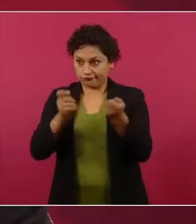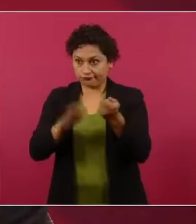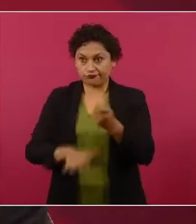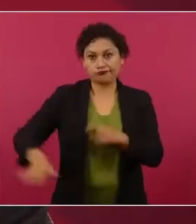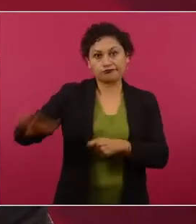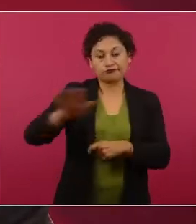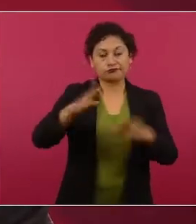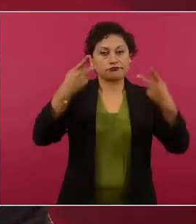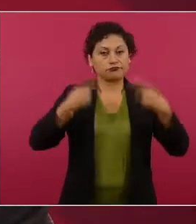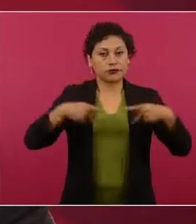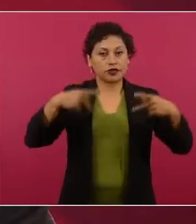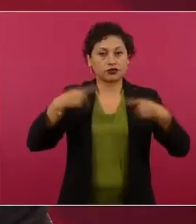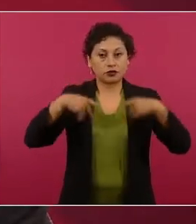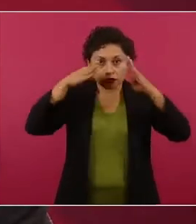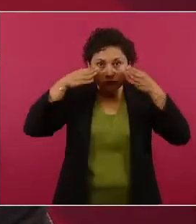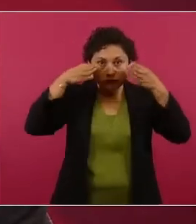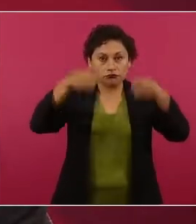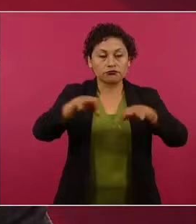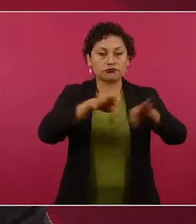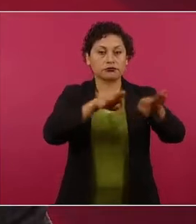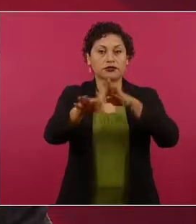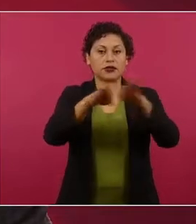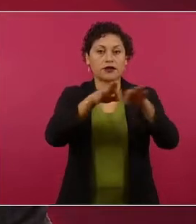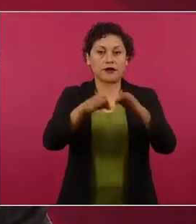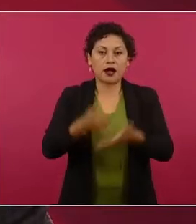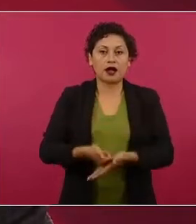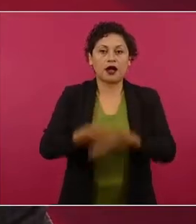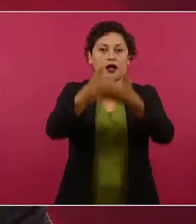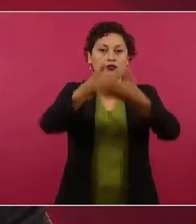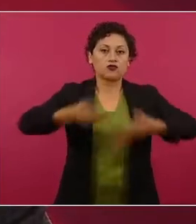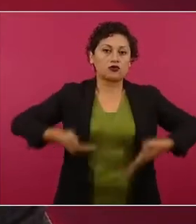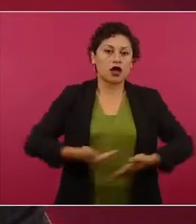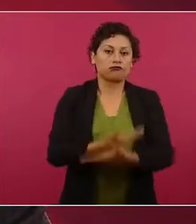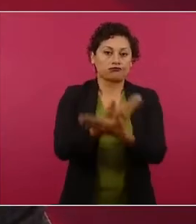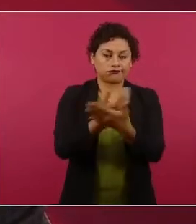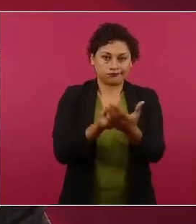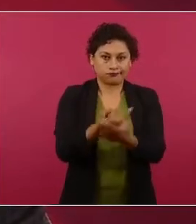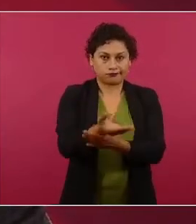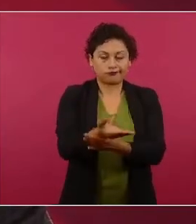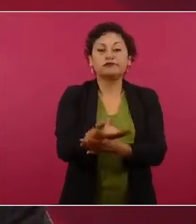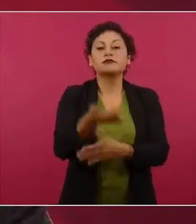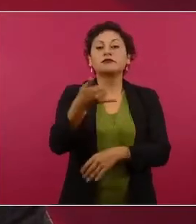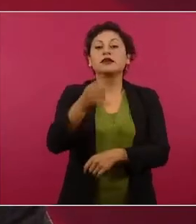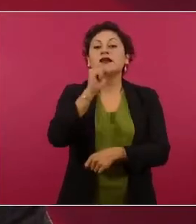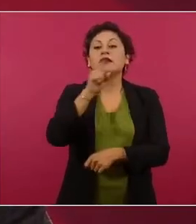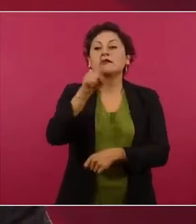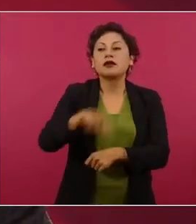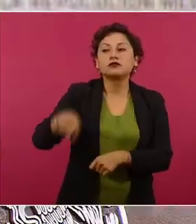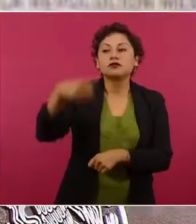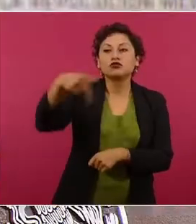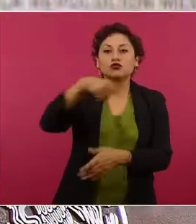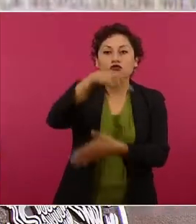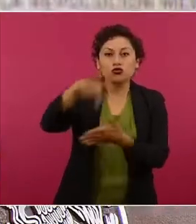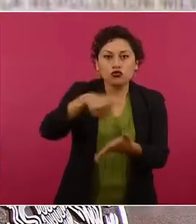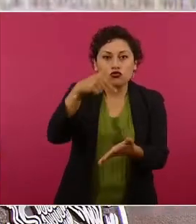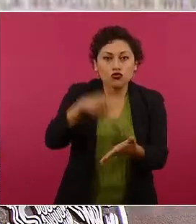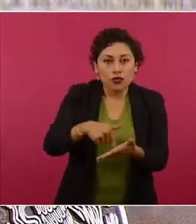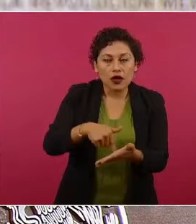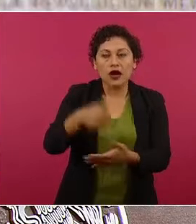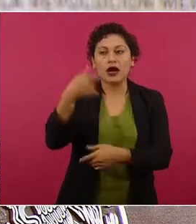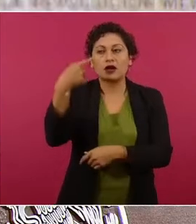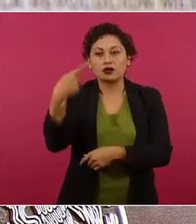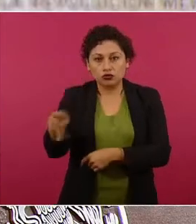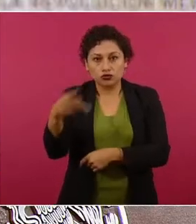parteras tradicionales, el ejercicio de su oficio y a los establecimientos en donde se atienden partos de